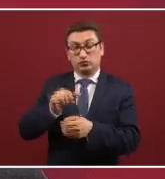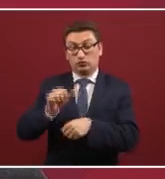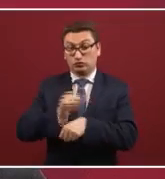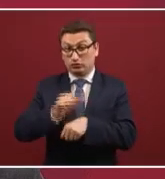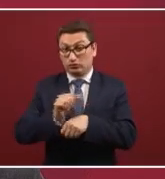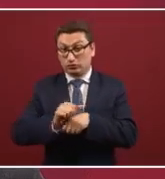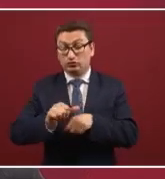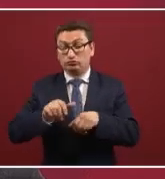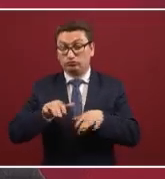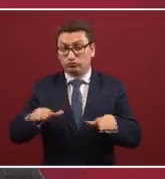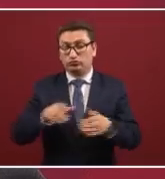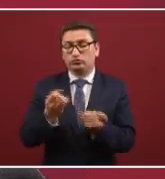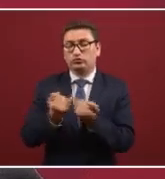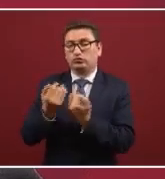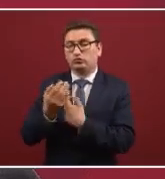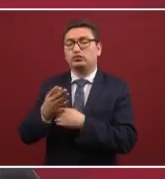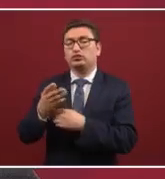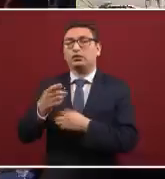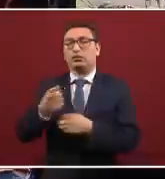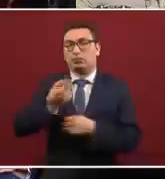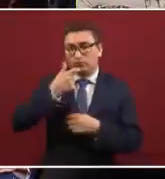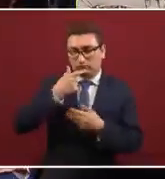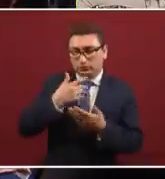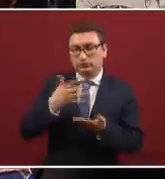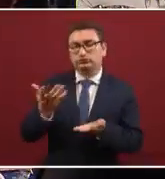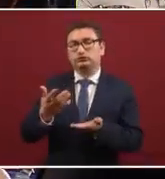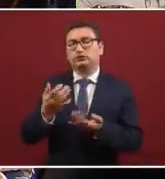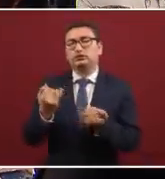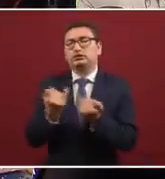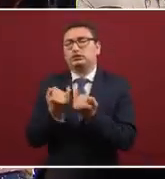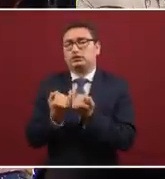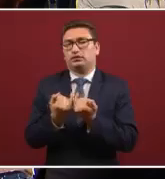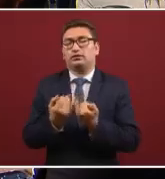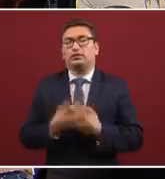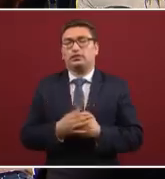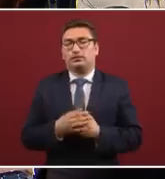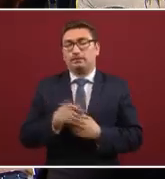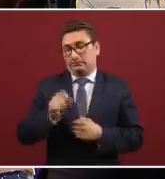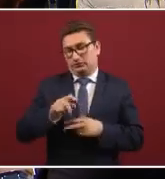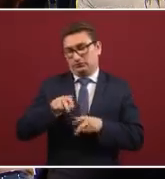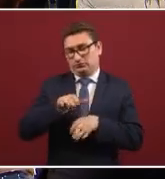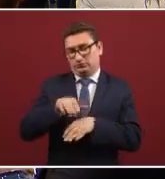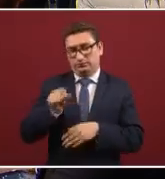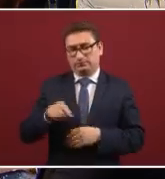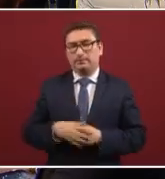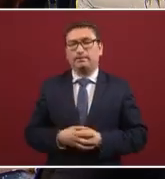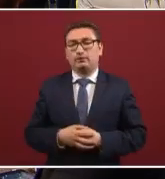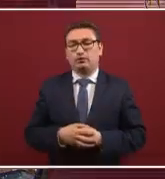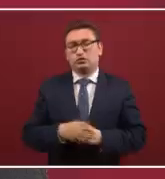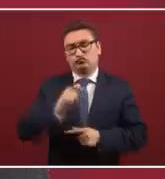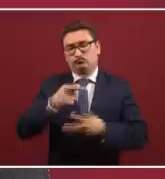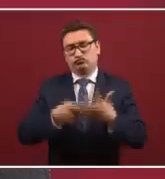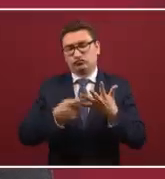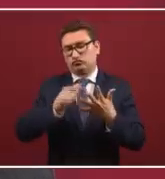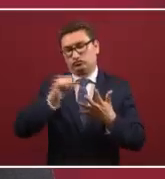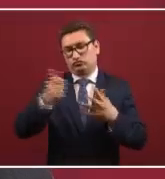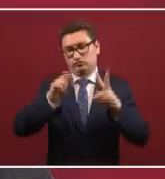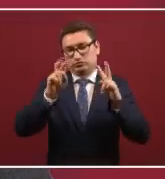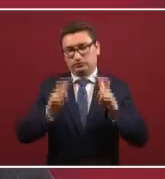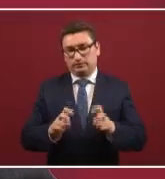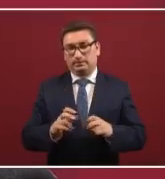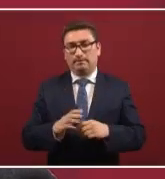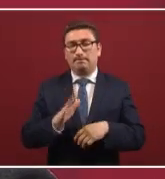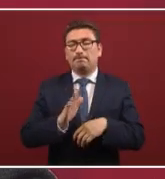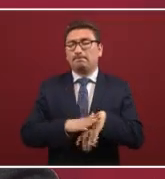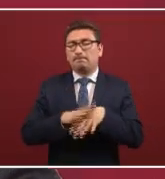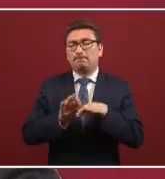también la aeroespacial, farmacéutica, ahora que estamos en el tema de medicamentos, y otros rubros.